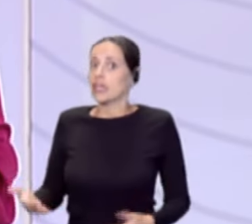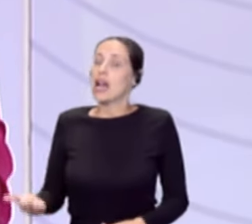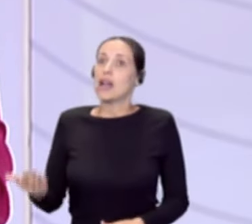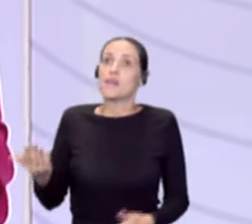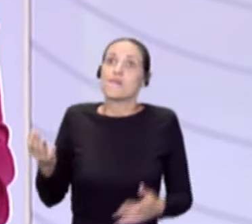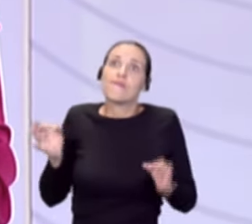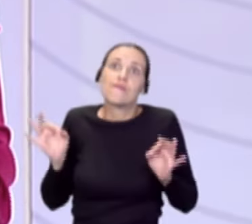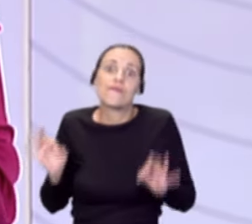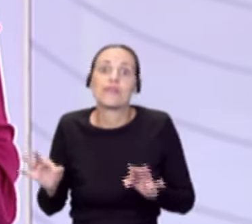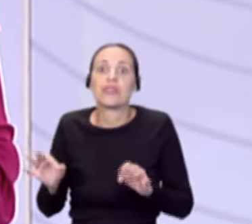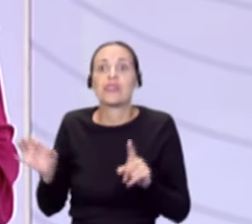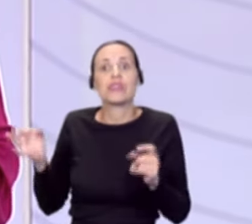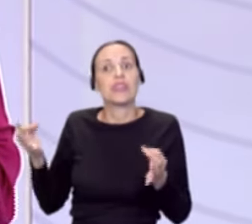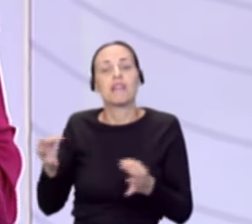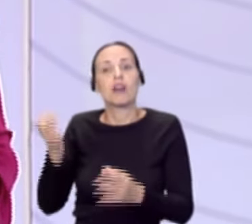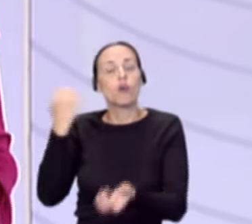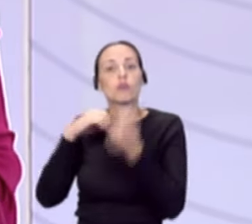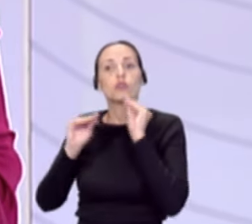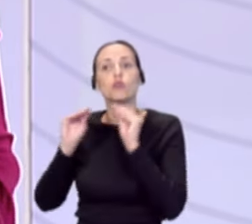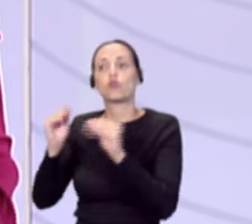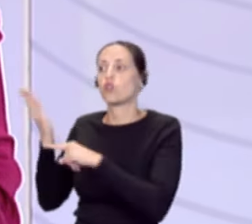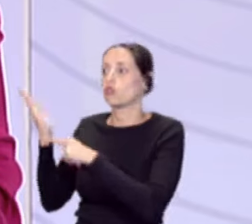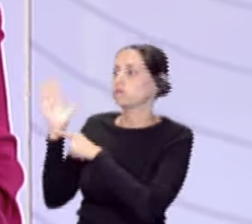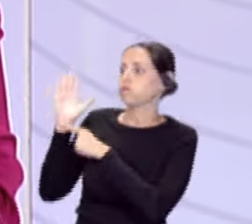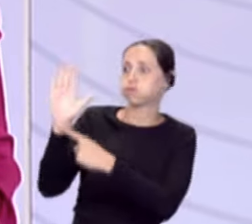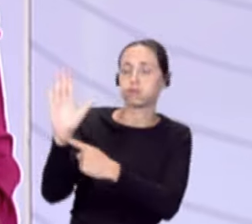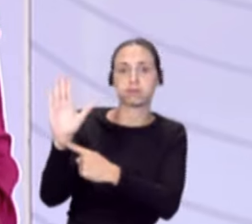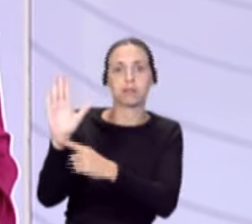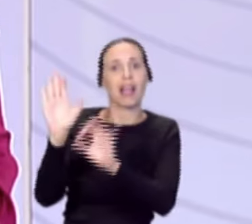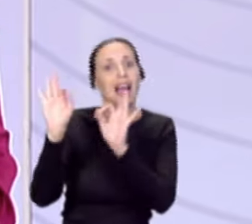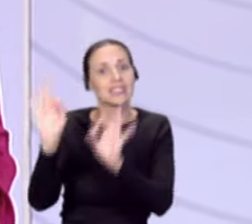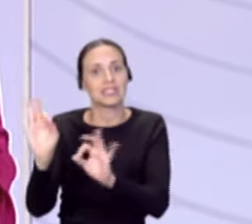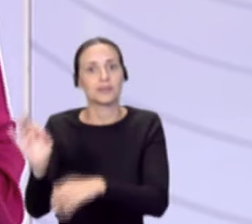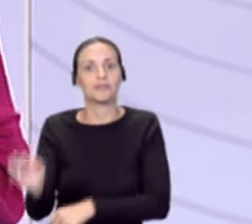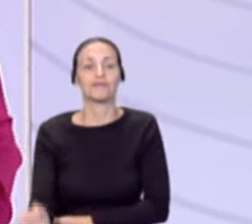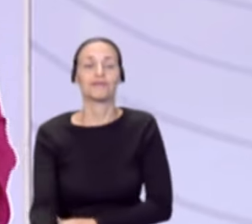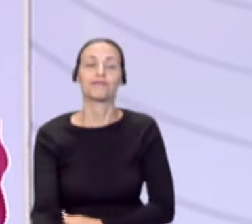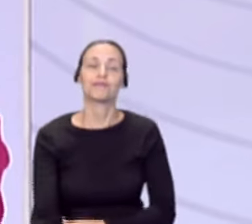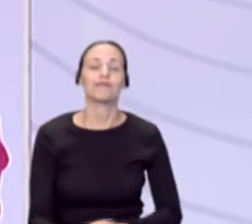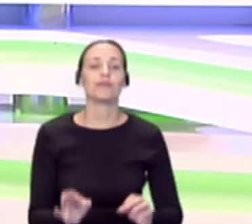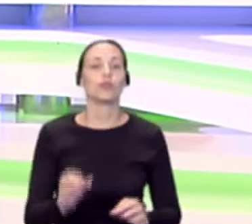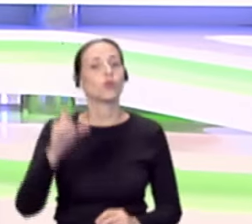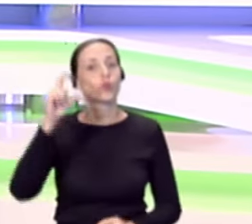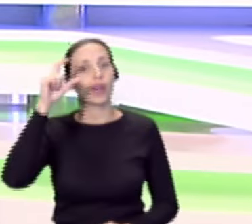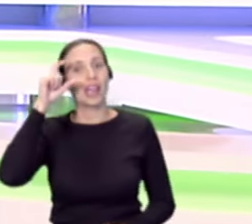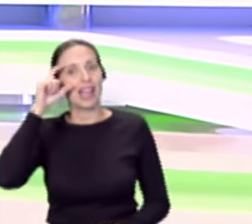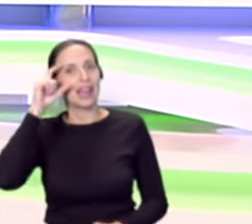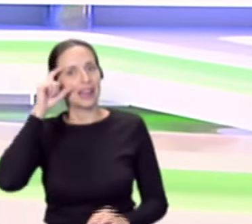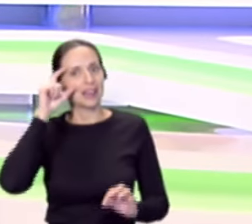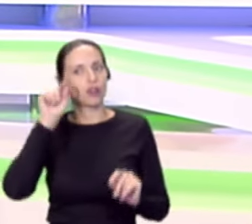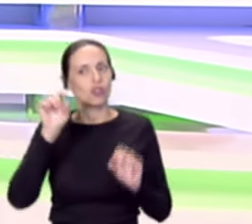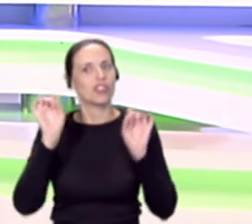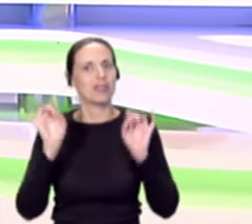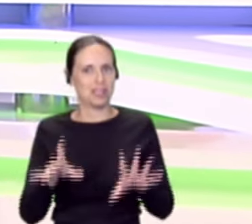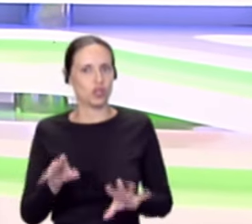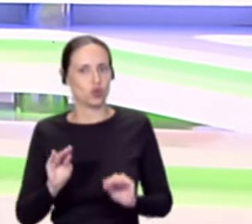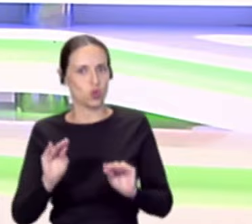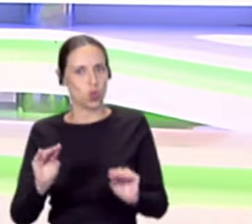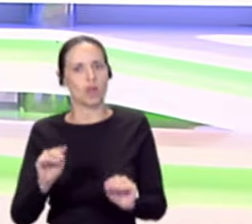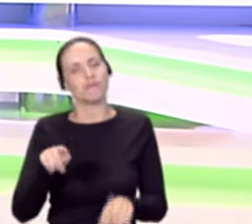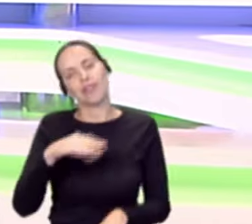tal, de que se sepan determinados comportamientos y se señale a determinadas personas. Esta dimisión de Íñigo Errejón va a ser una de las noticias, evidentemente,